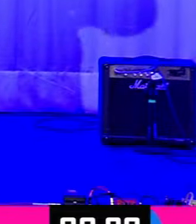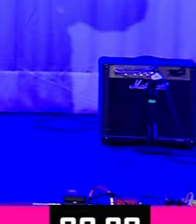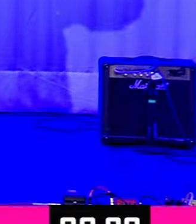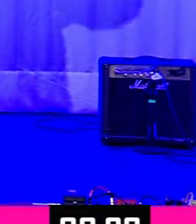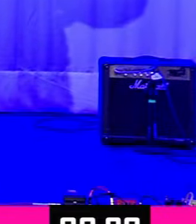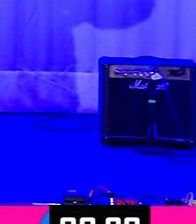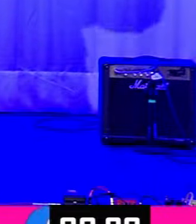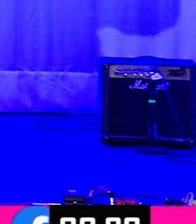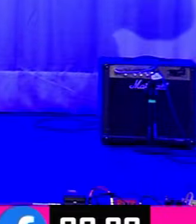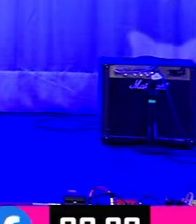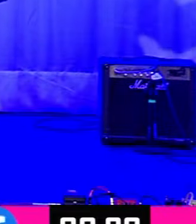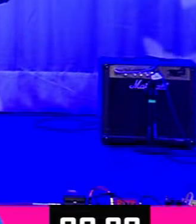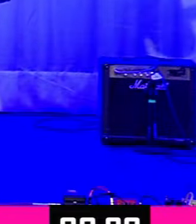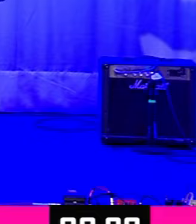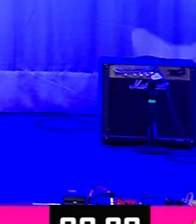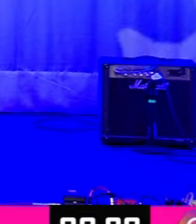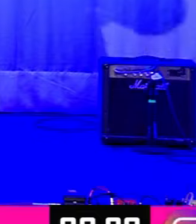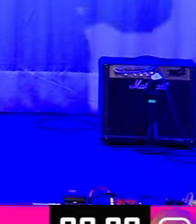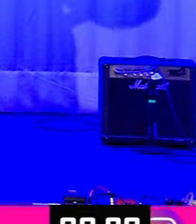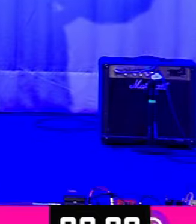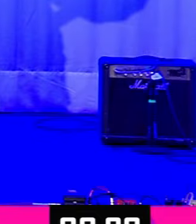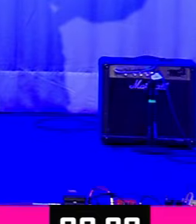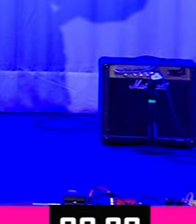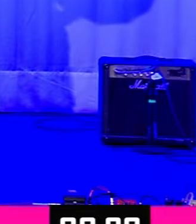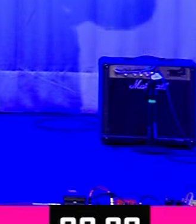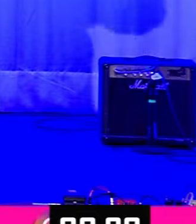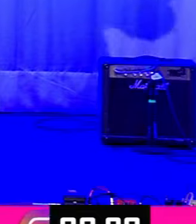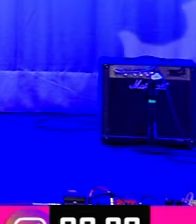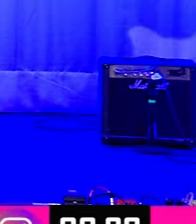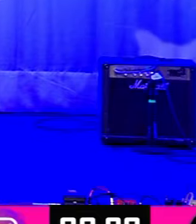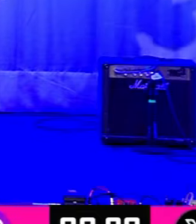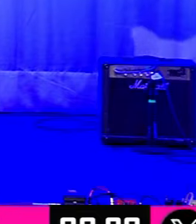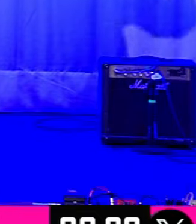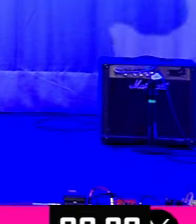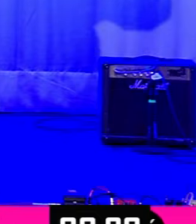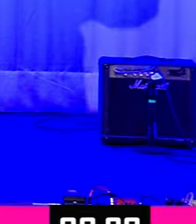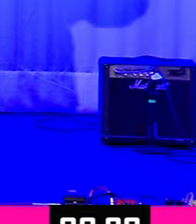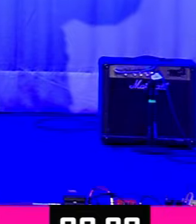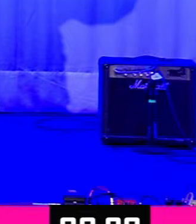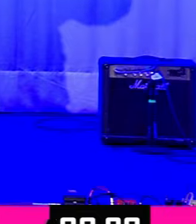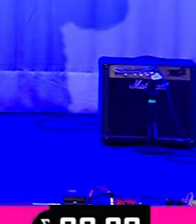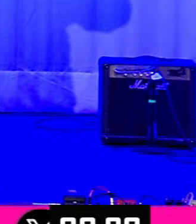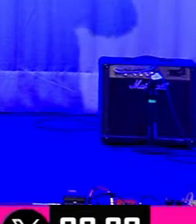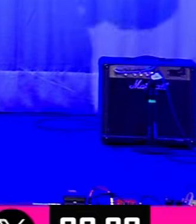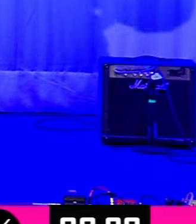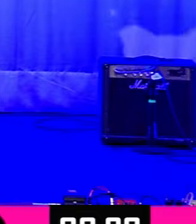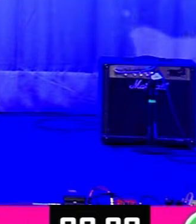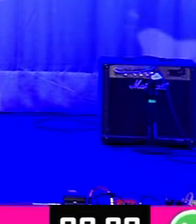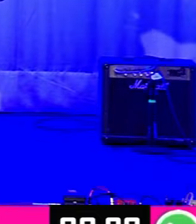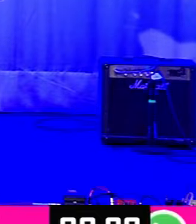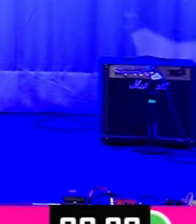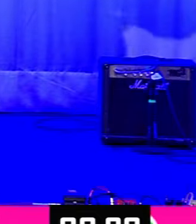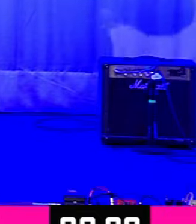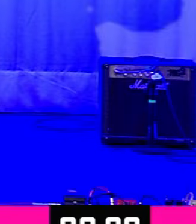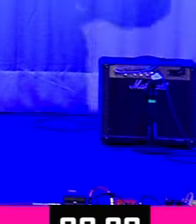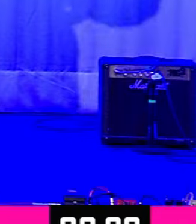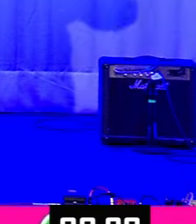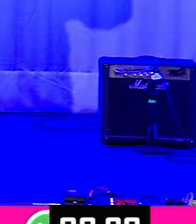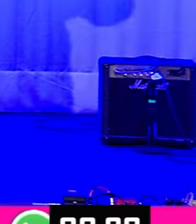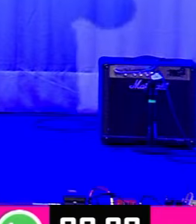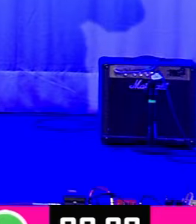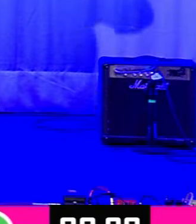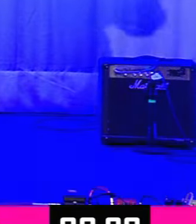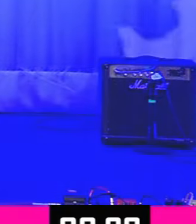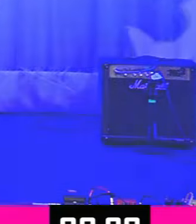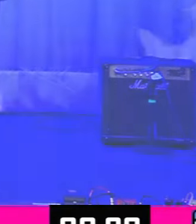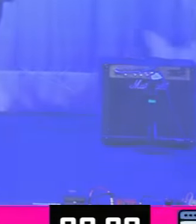Mi herida no cicatriza, mi herida no cicatriza.